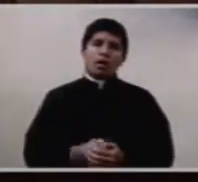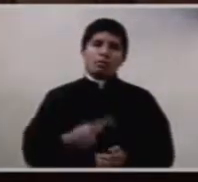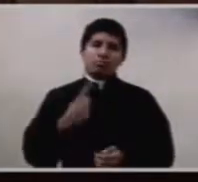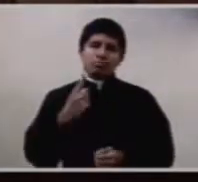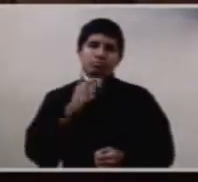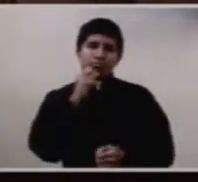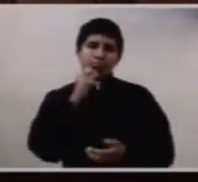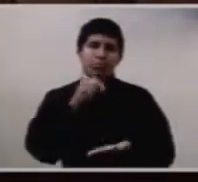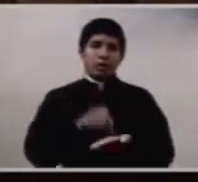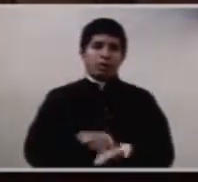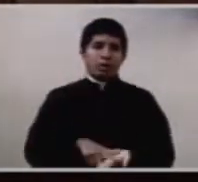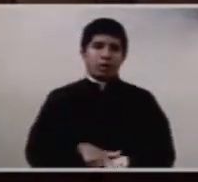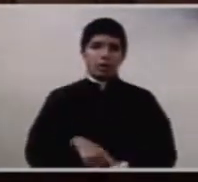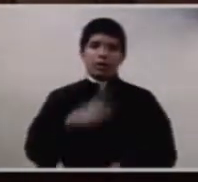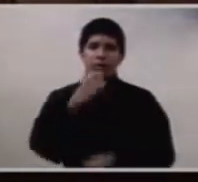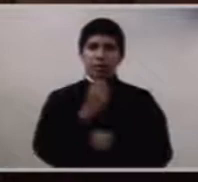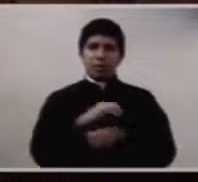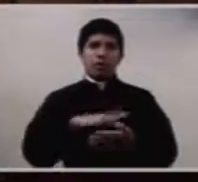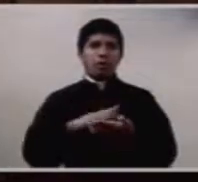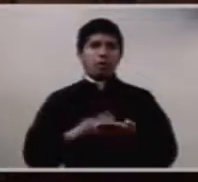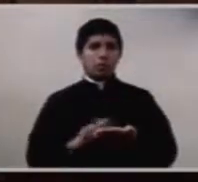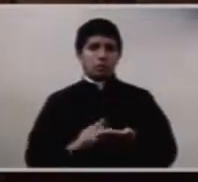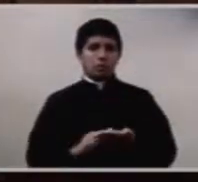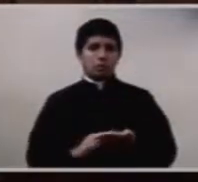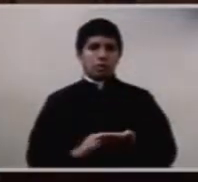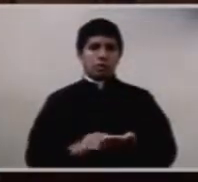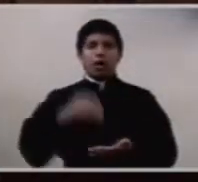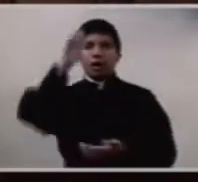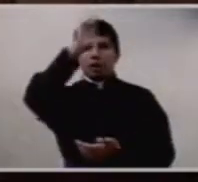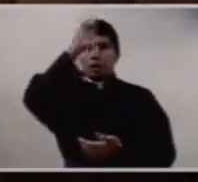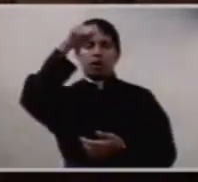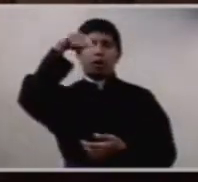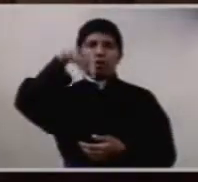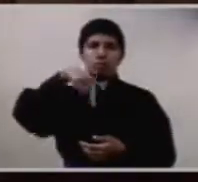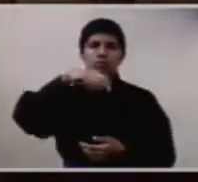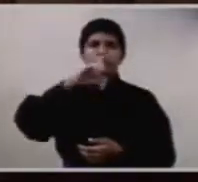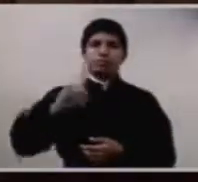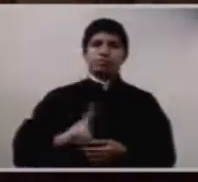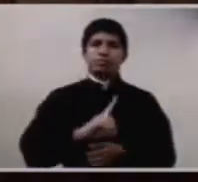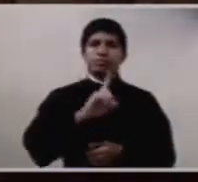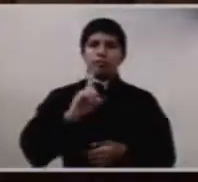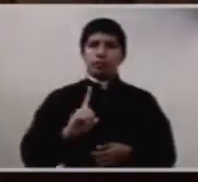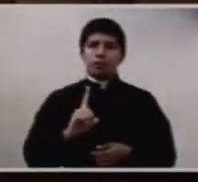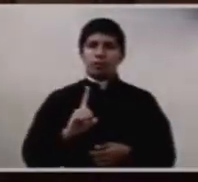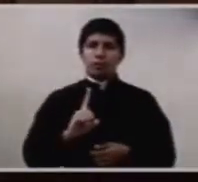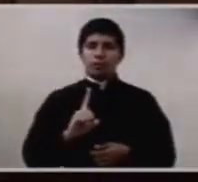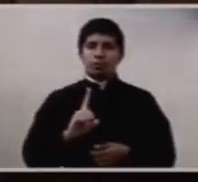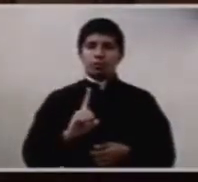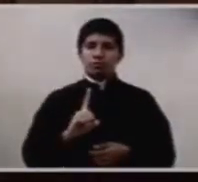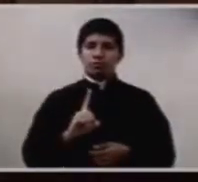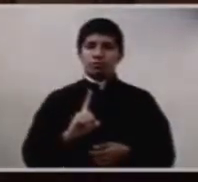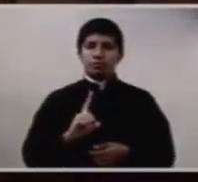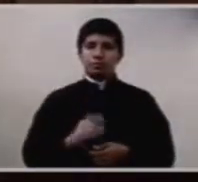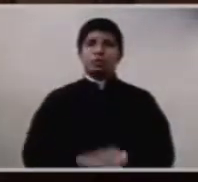Ezequiel. El Evangelio de este domingo correspondería al Lunes